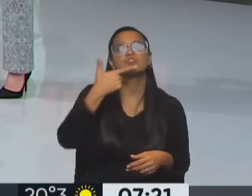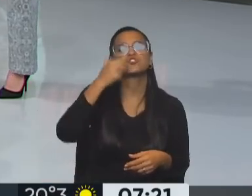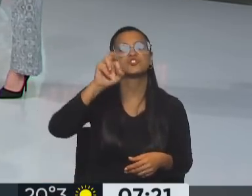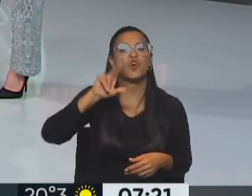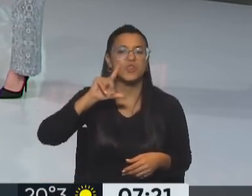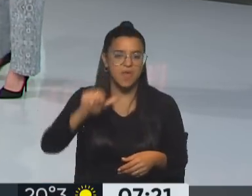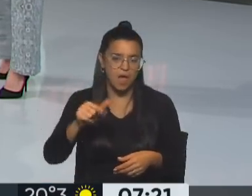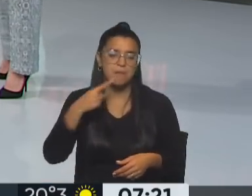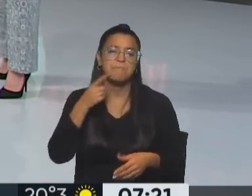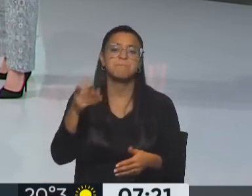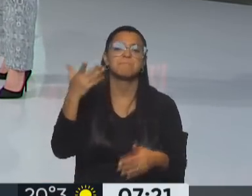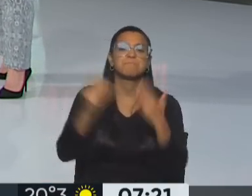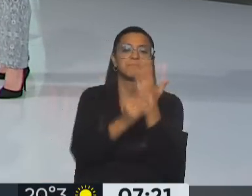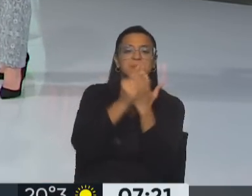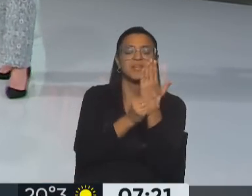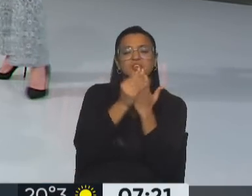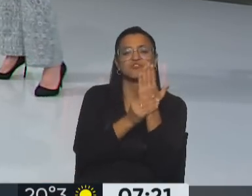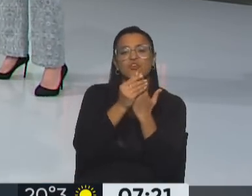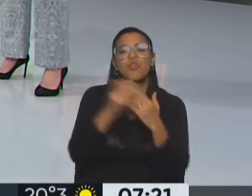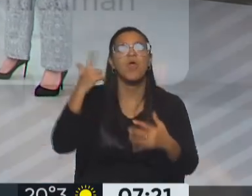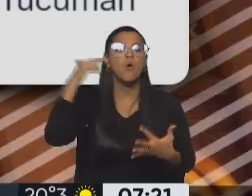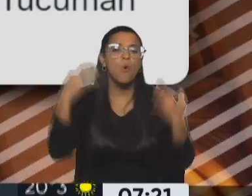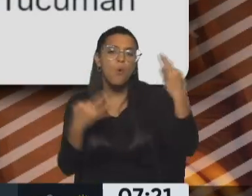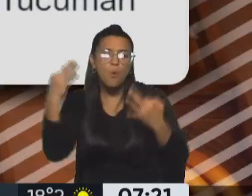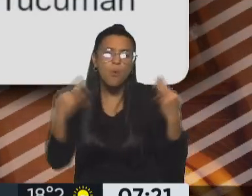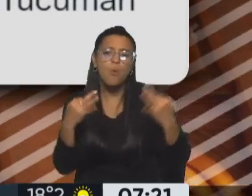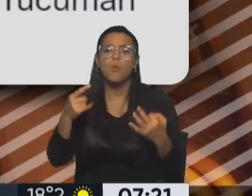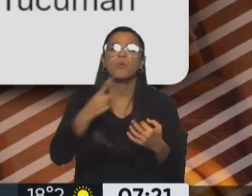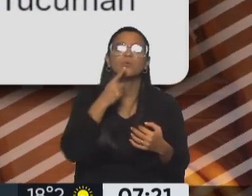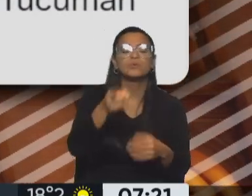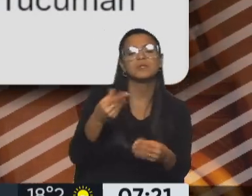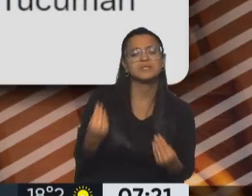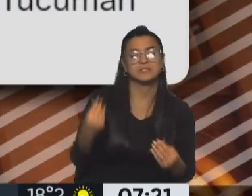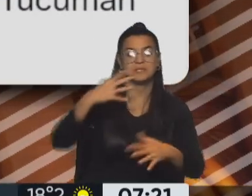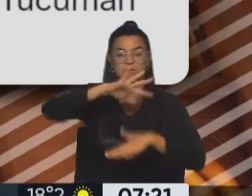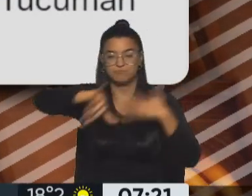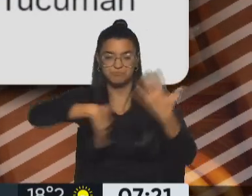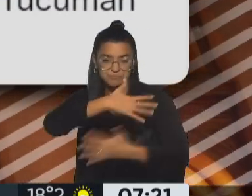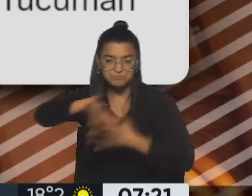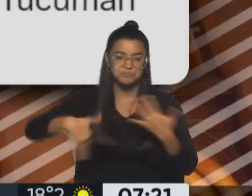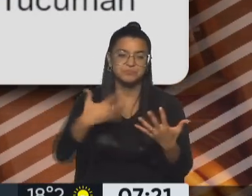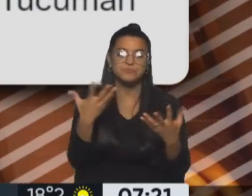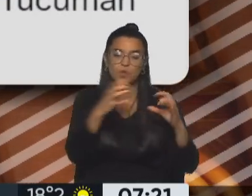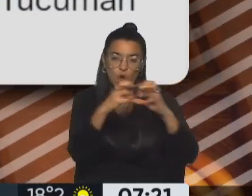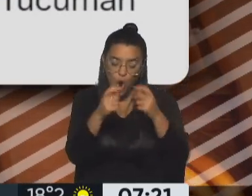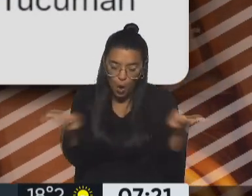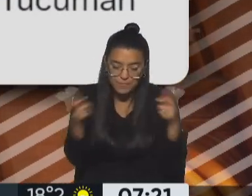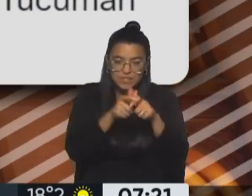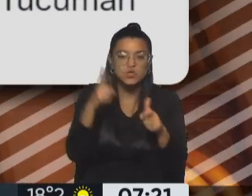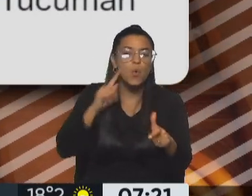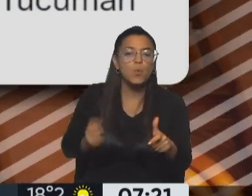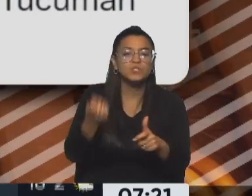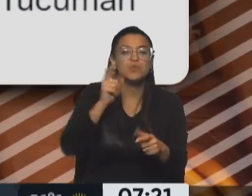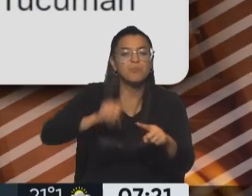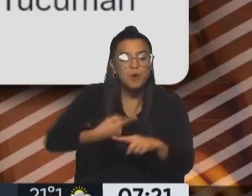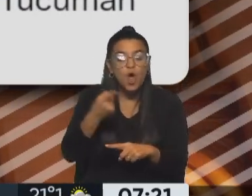Martín Soria, el ministro de Justicia. En medio del escándalo de corrupción de la obra social y en plena sesión de la Comisión de Juicio Político que impulsaron